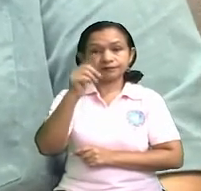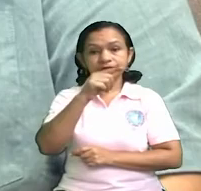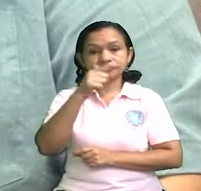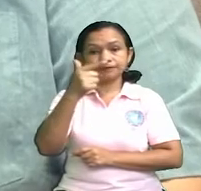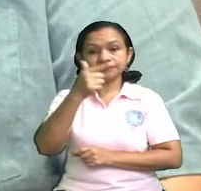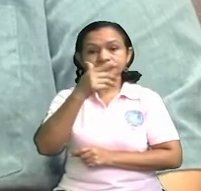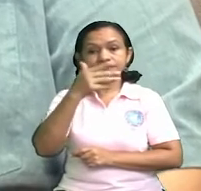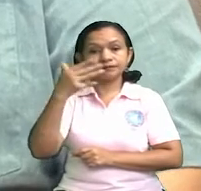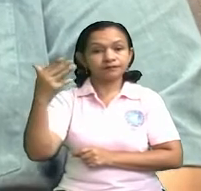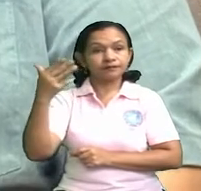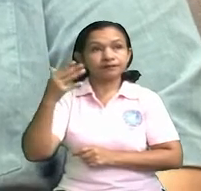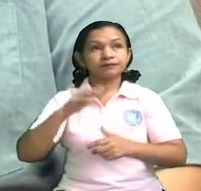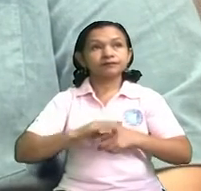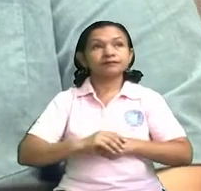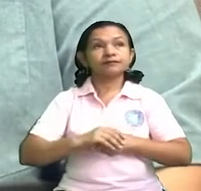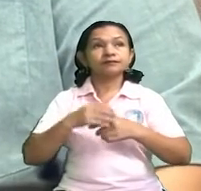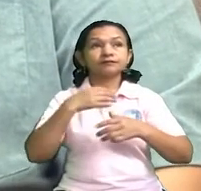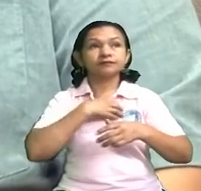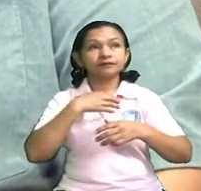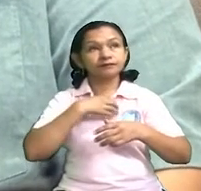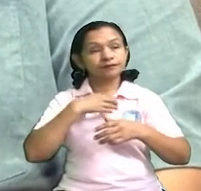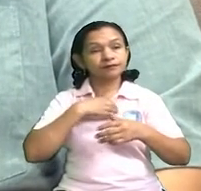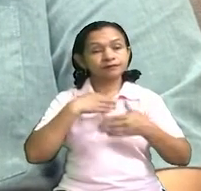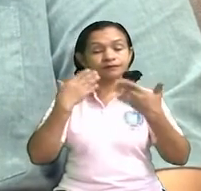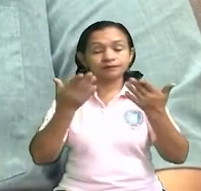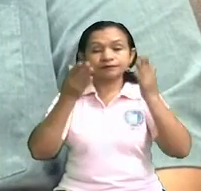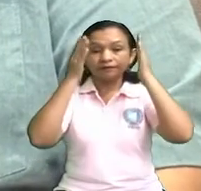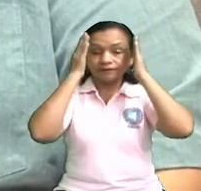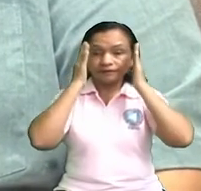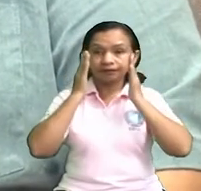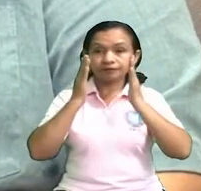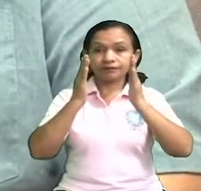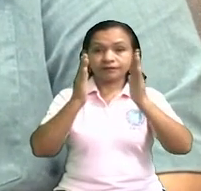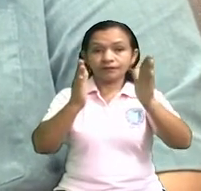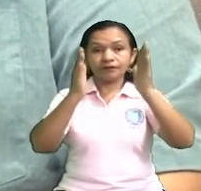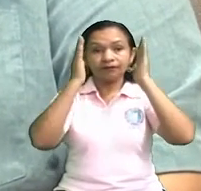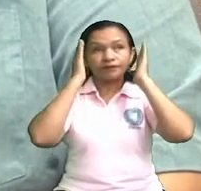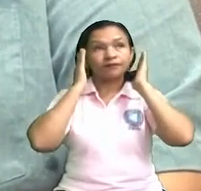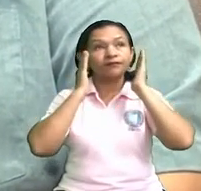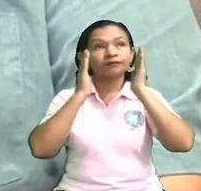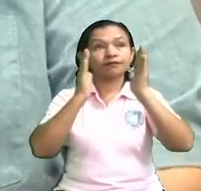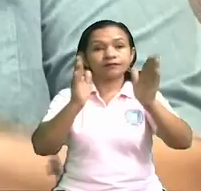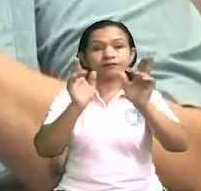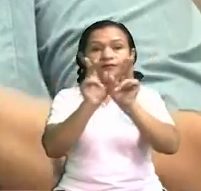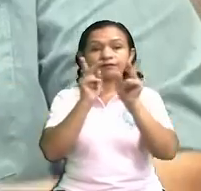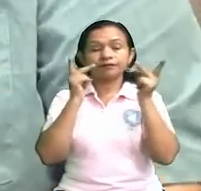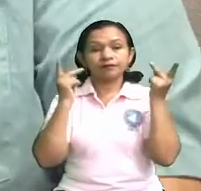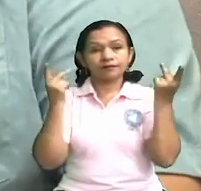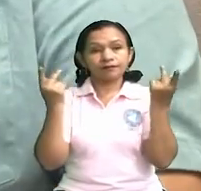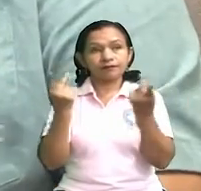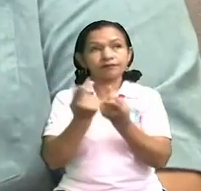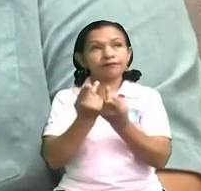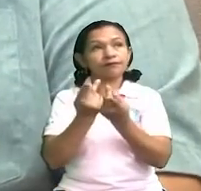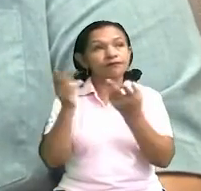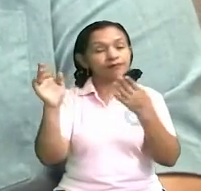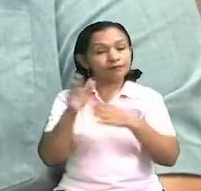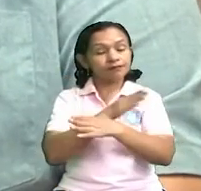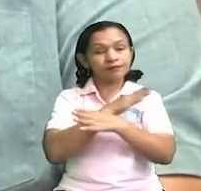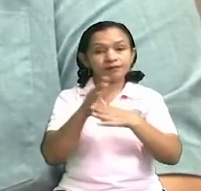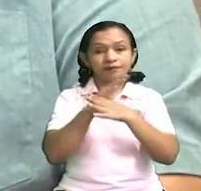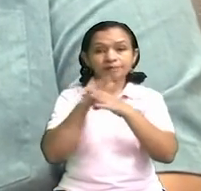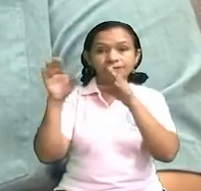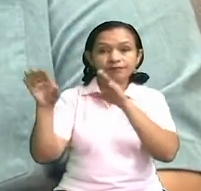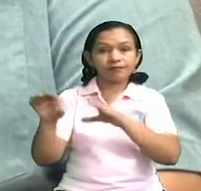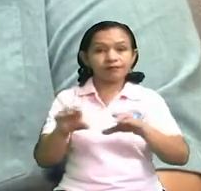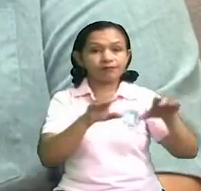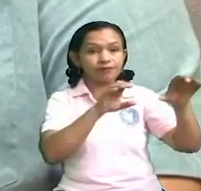1979, y es una vocación de servicio, de atender a nuestro pueblo en las distintas actividades